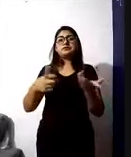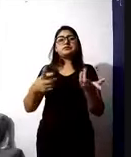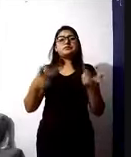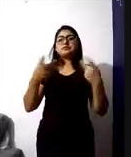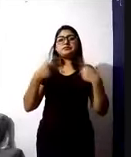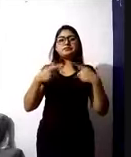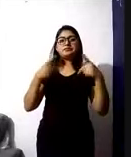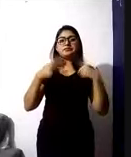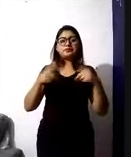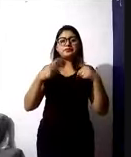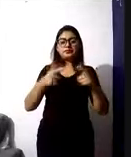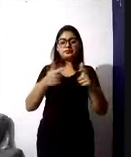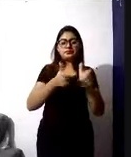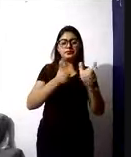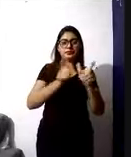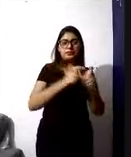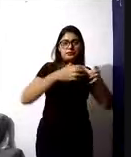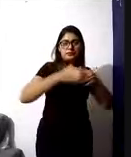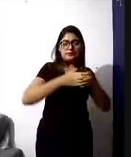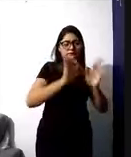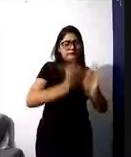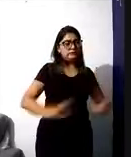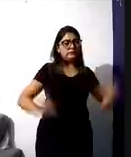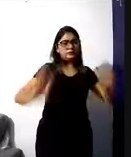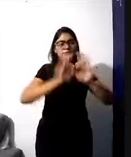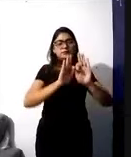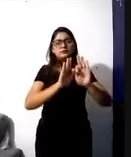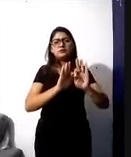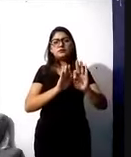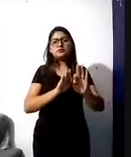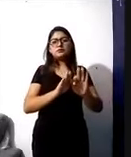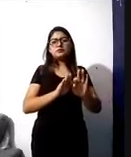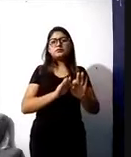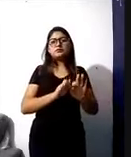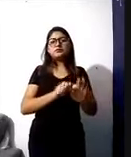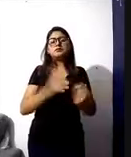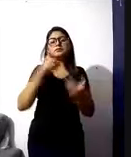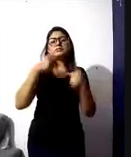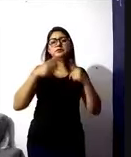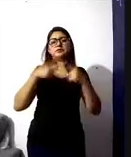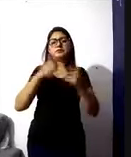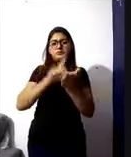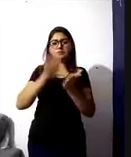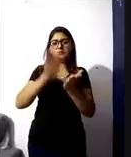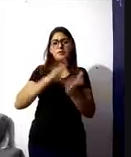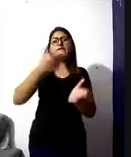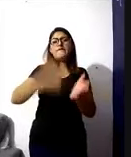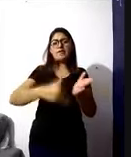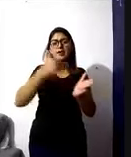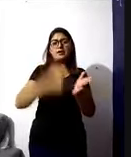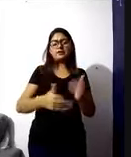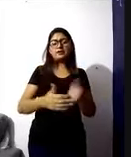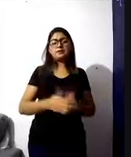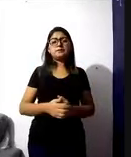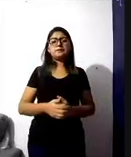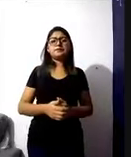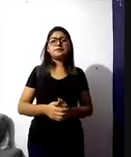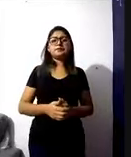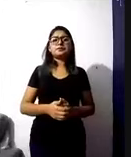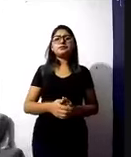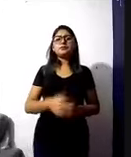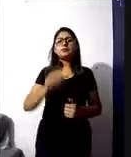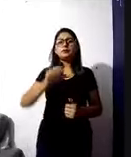hacia este grupo etario, importantísimo grupo de personas con discapacidad. Otra pregunta, maestra,